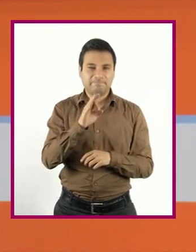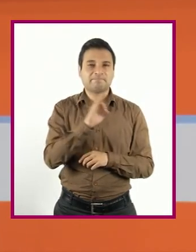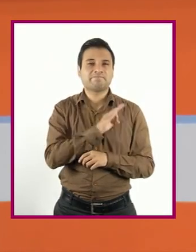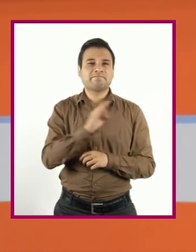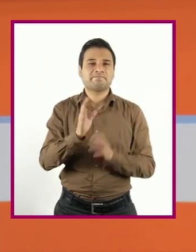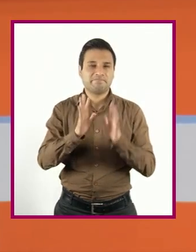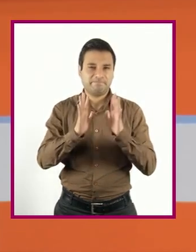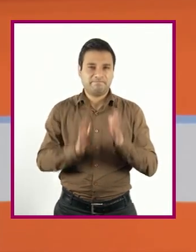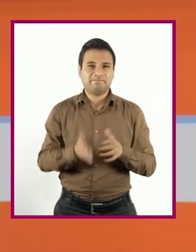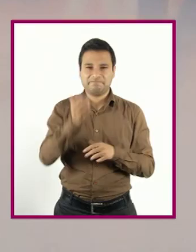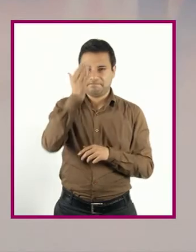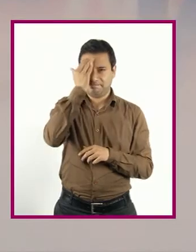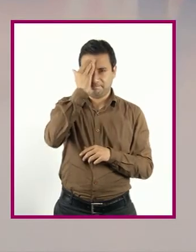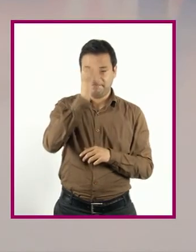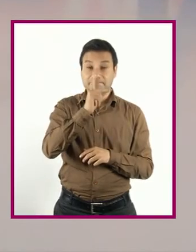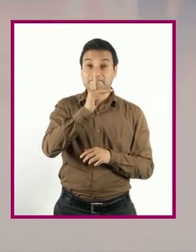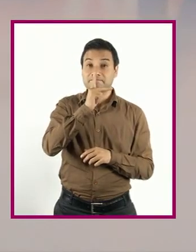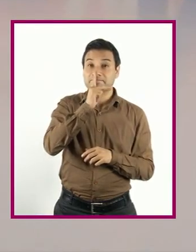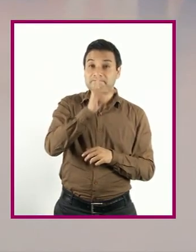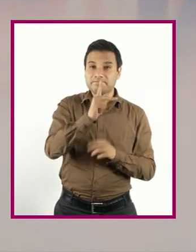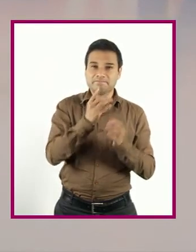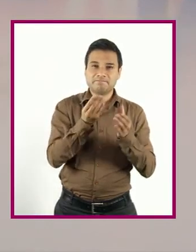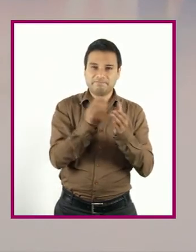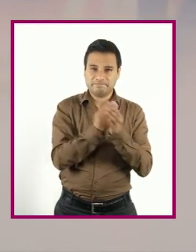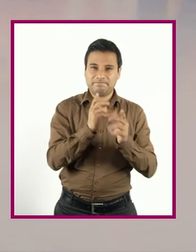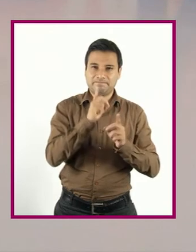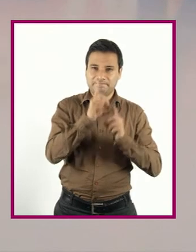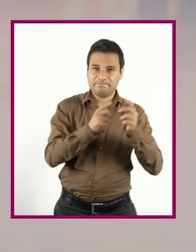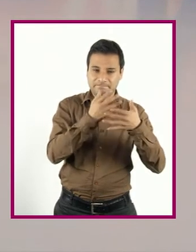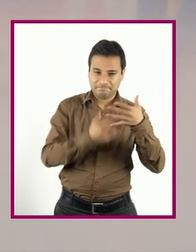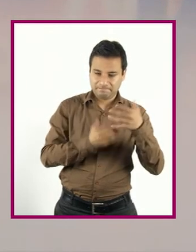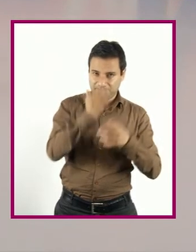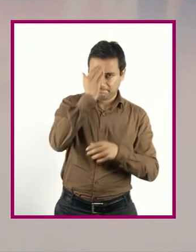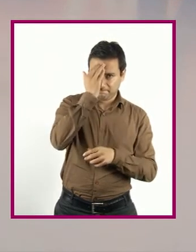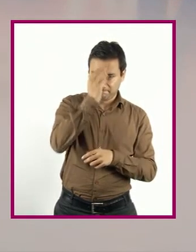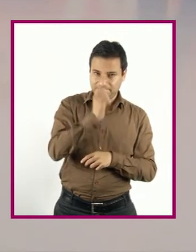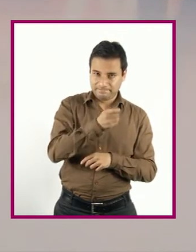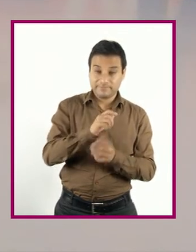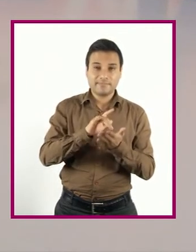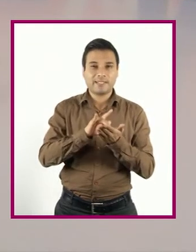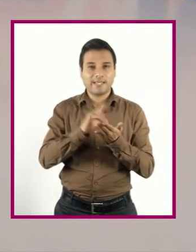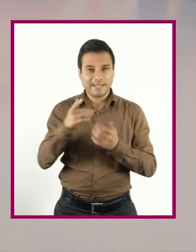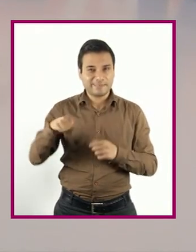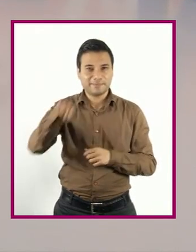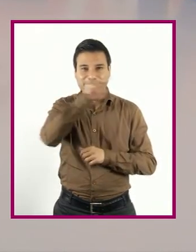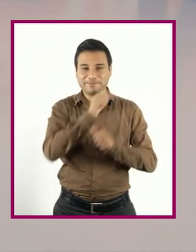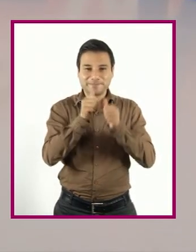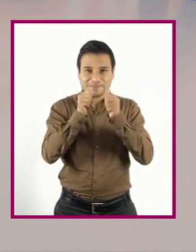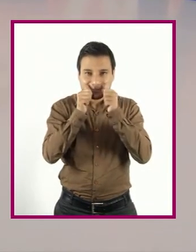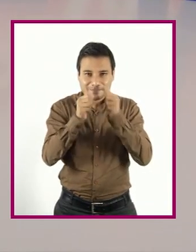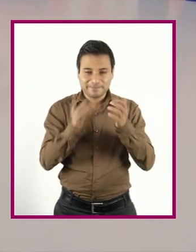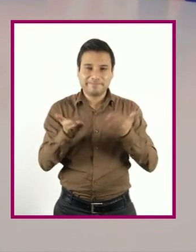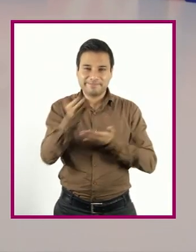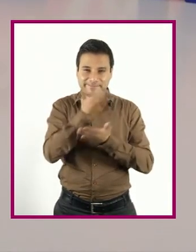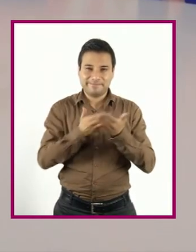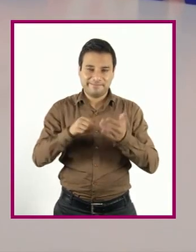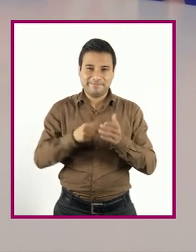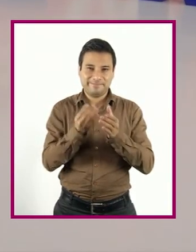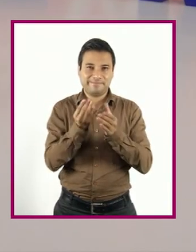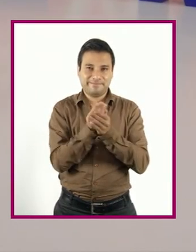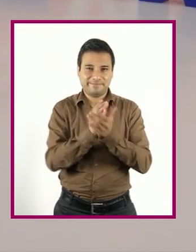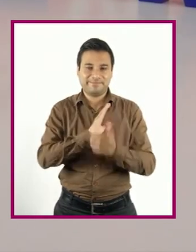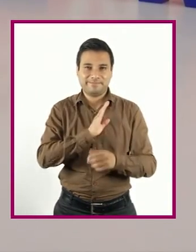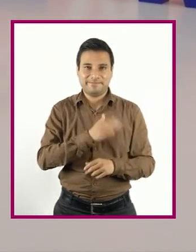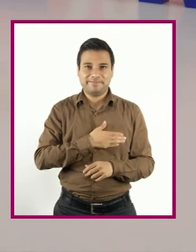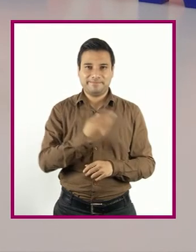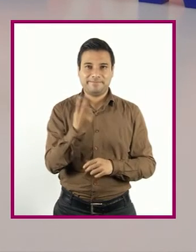más claramente el vocabulario deportivo dentro de un reglamento. Gracias por compartir con nosotros esta sesión de Lengua